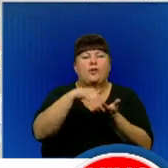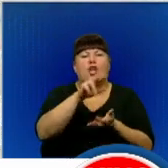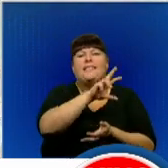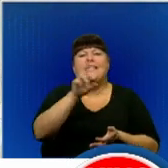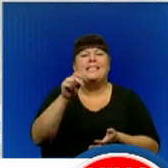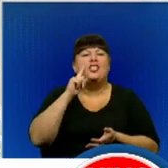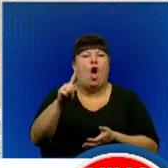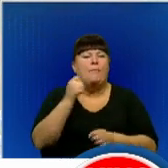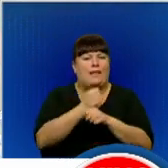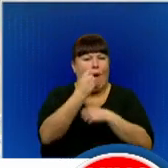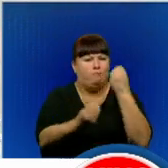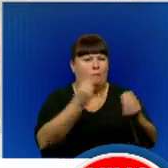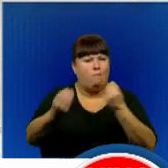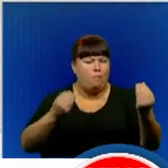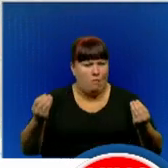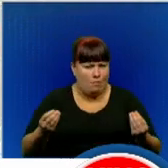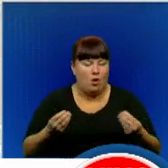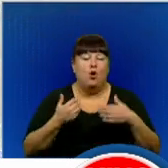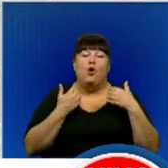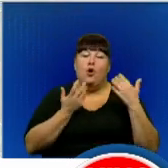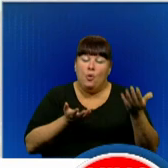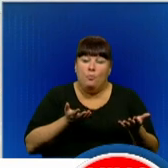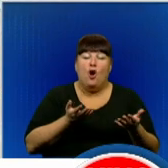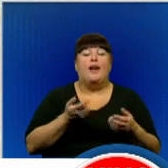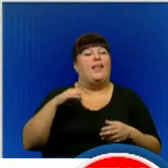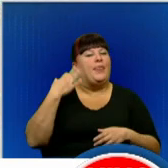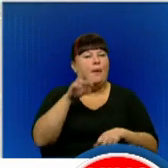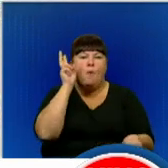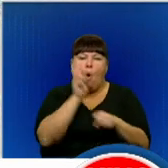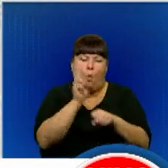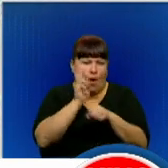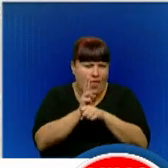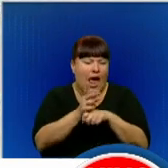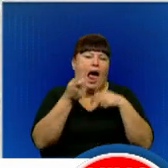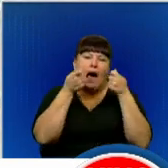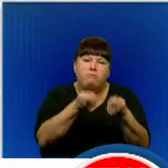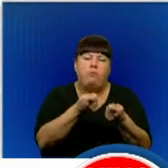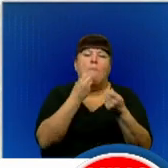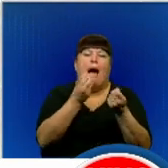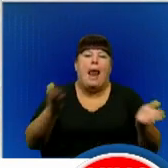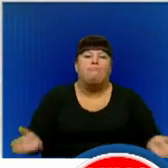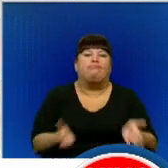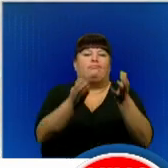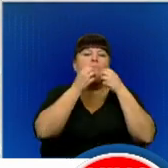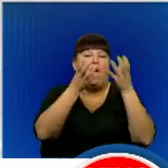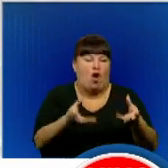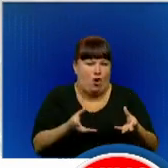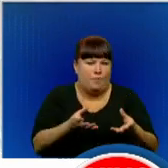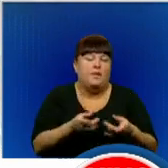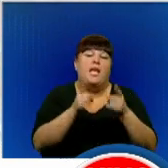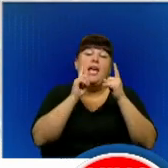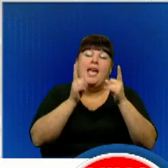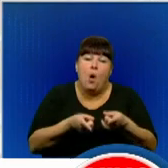300 mil puestos de trabajo es por ello que debemos protegerlas y acompañar su crecimiento pese a